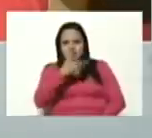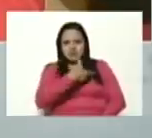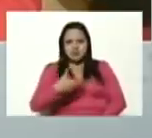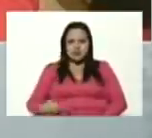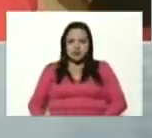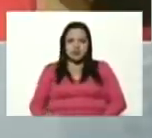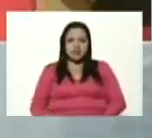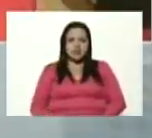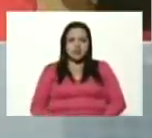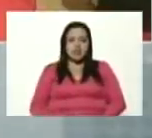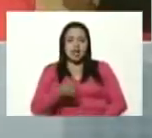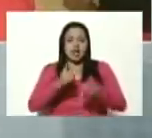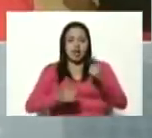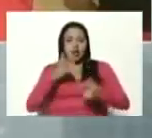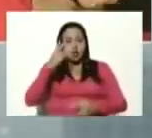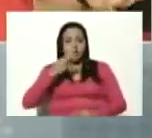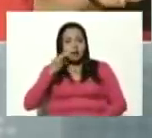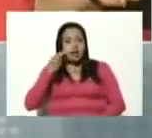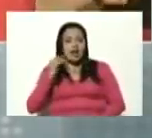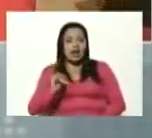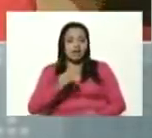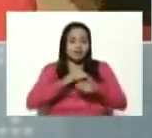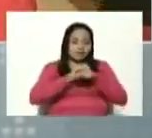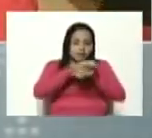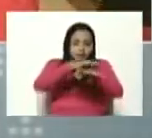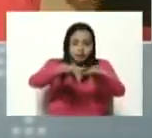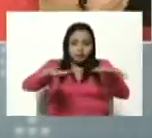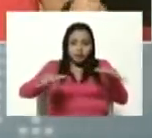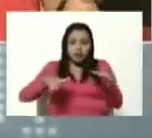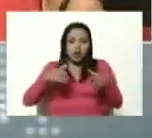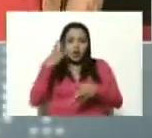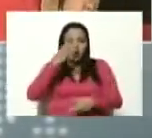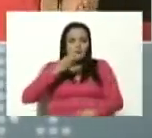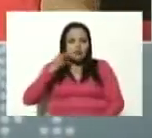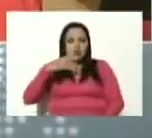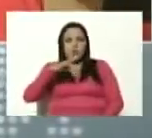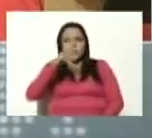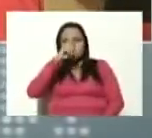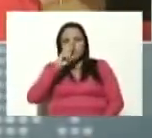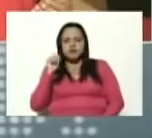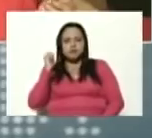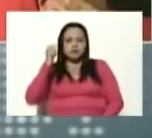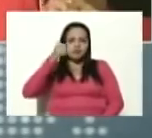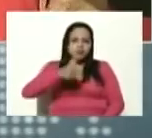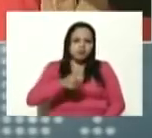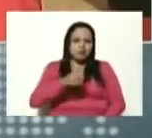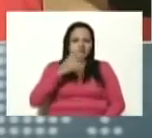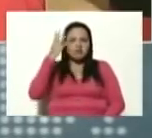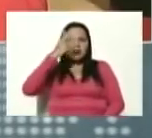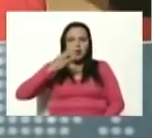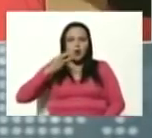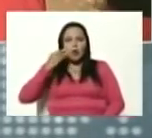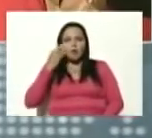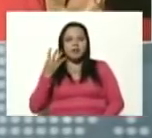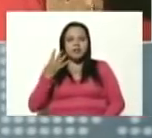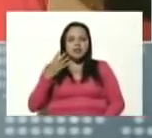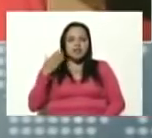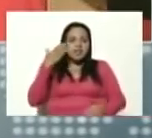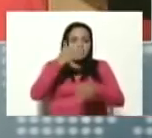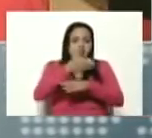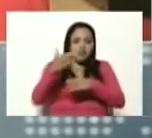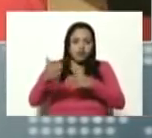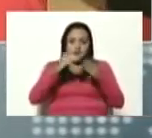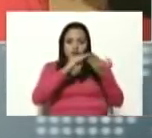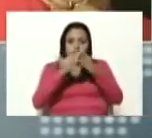porque estamos ahorita con esos muchachos que se desplegaron hace 4 años, esos muchachos jóvenes que se fueron barrio adentro.